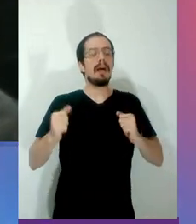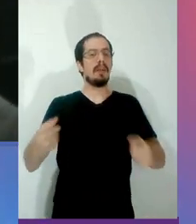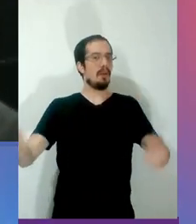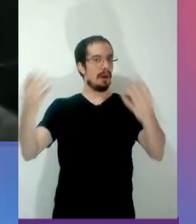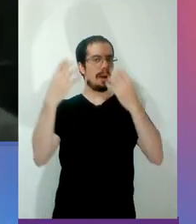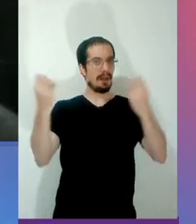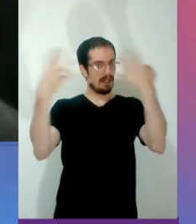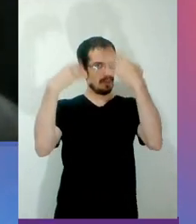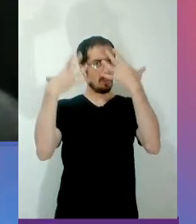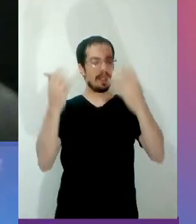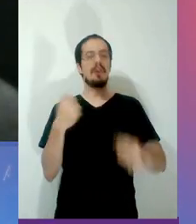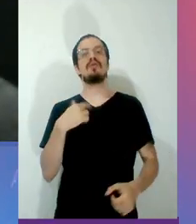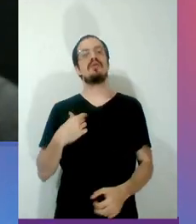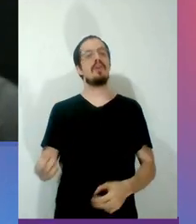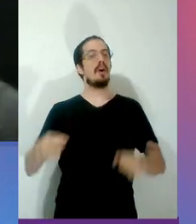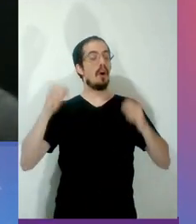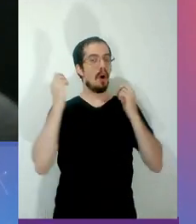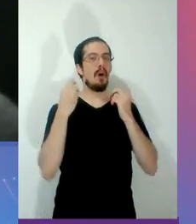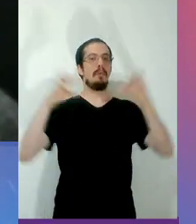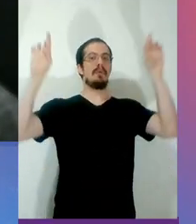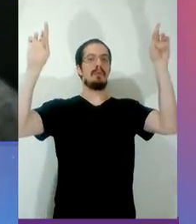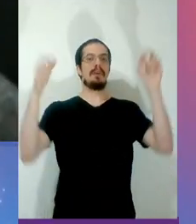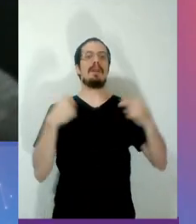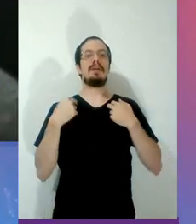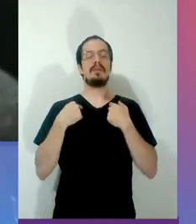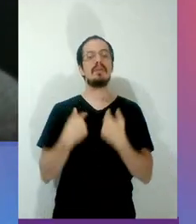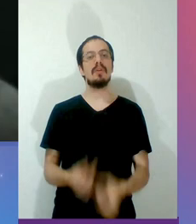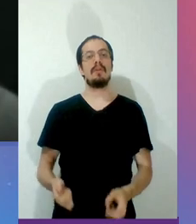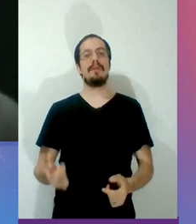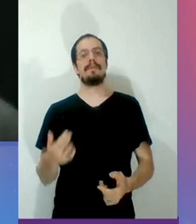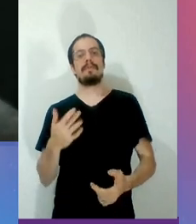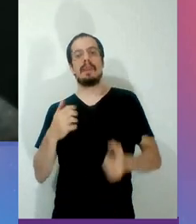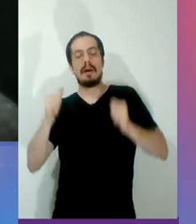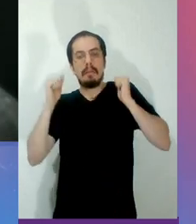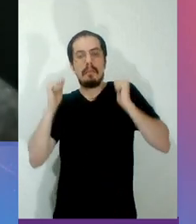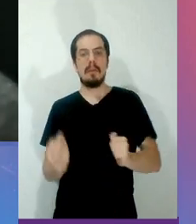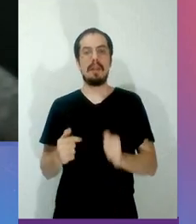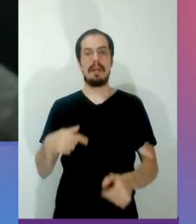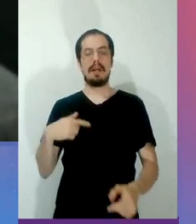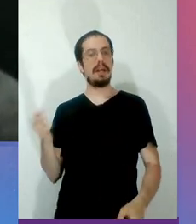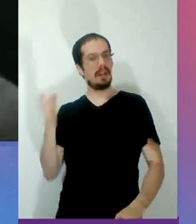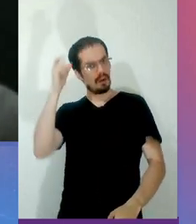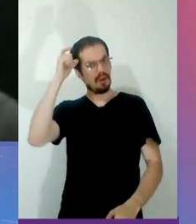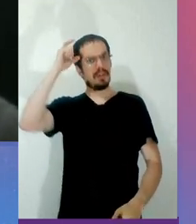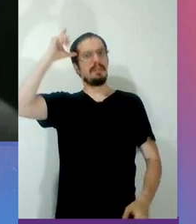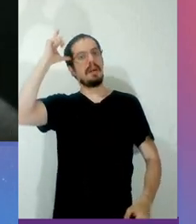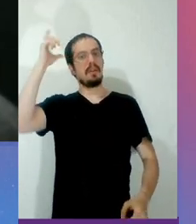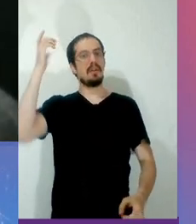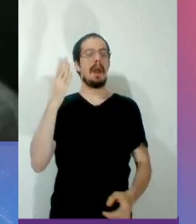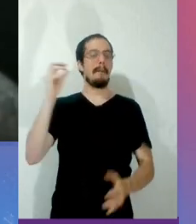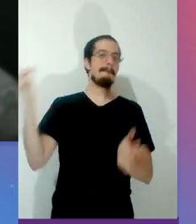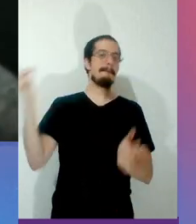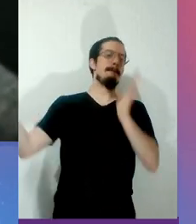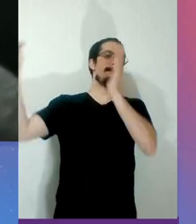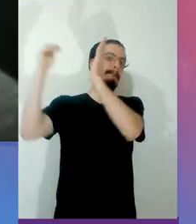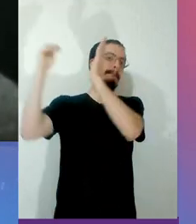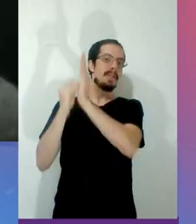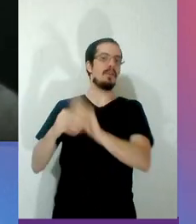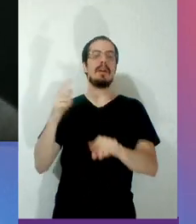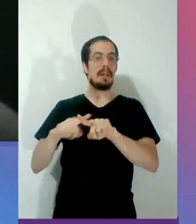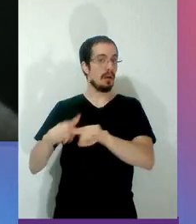por haber tenido la oportunidad de tener un conocimiento un poco mayor que la mayor parte de la